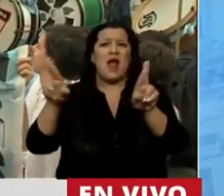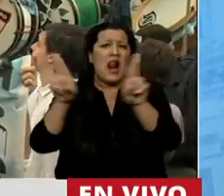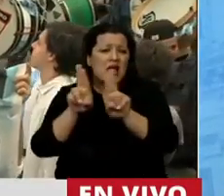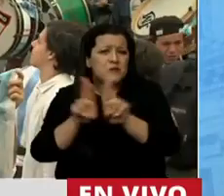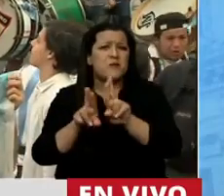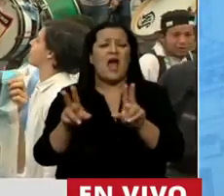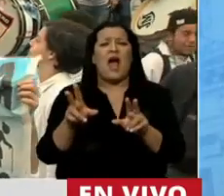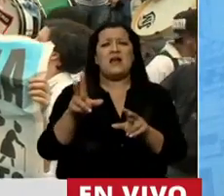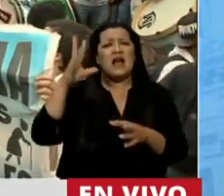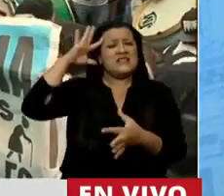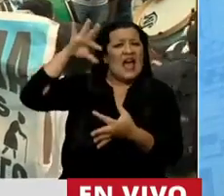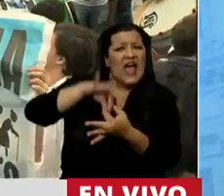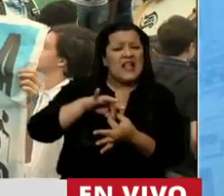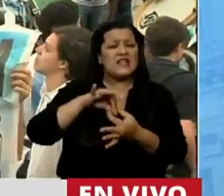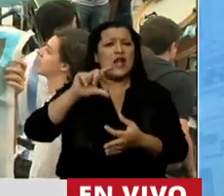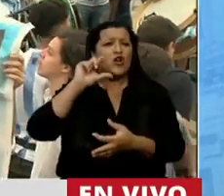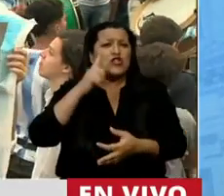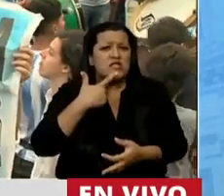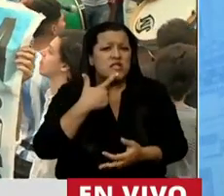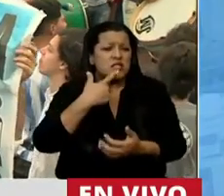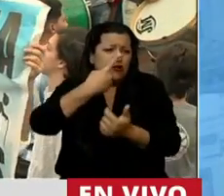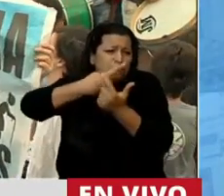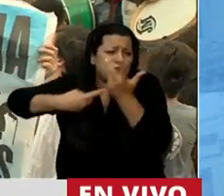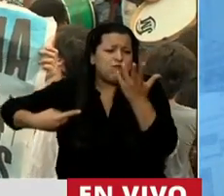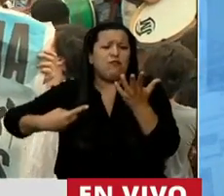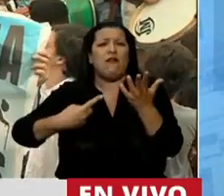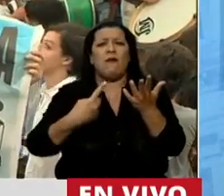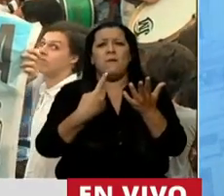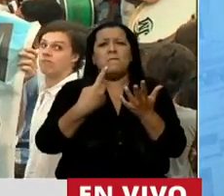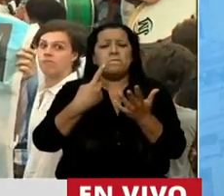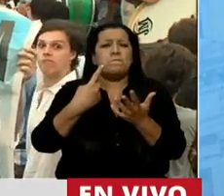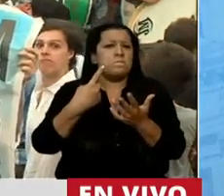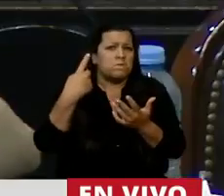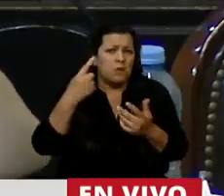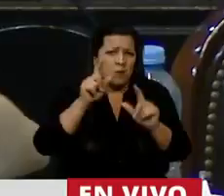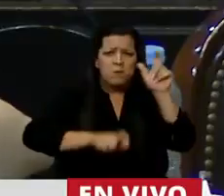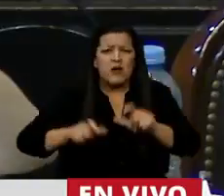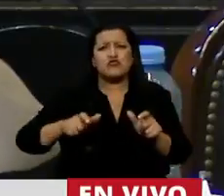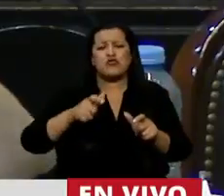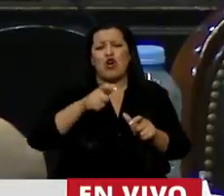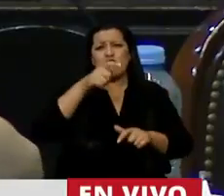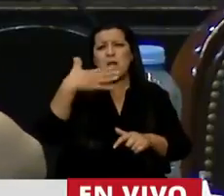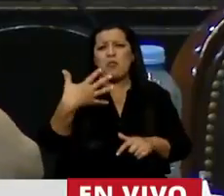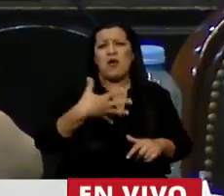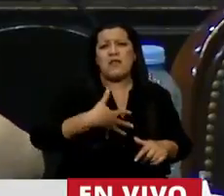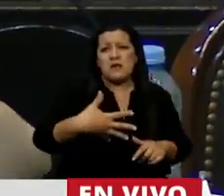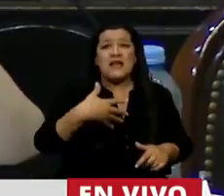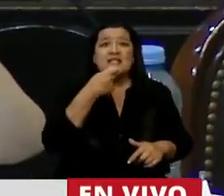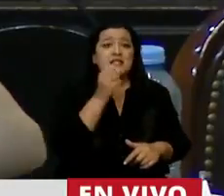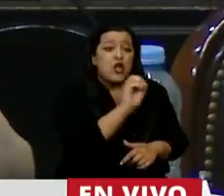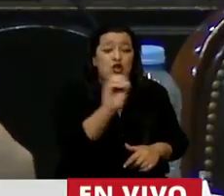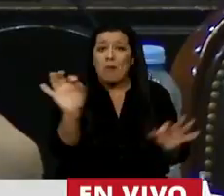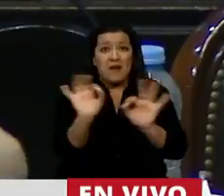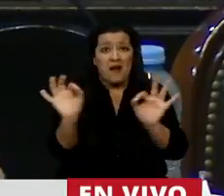mujeres heterocis, se trata de un conglomerado muy amplio que conforman las personas con capacidad de gestar y que si no las nombramos, no existen,